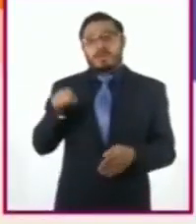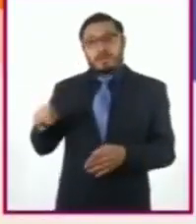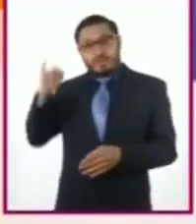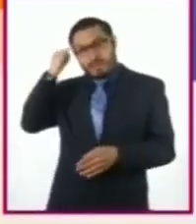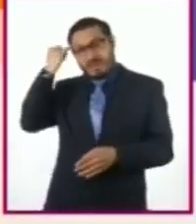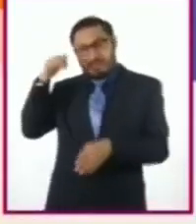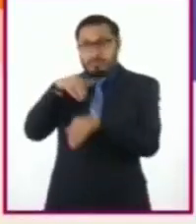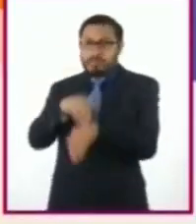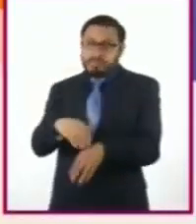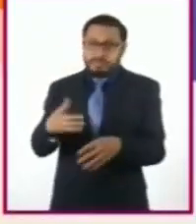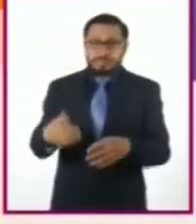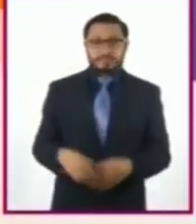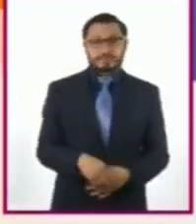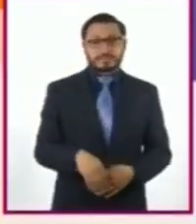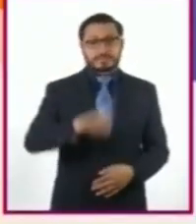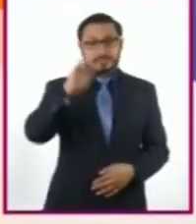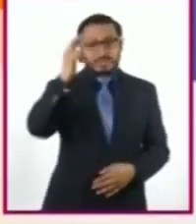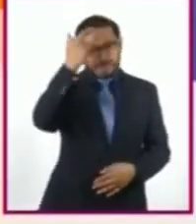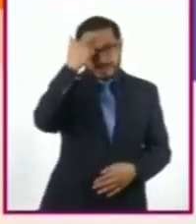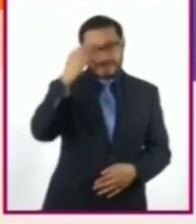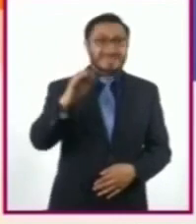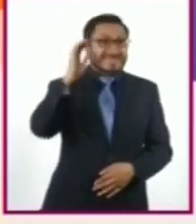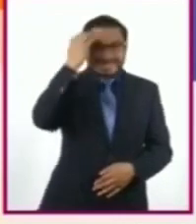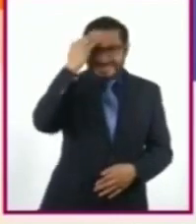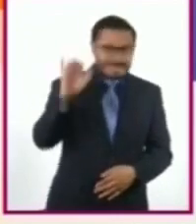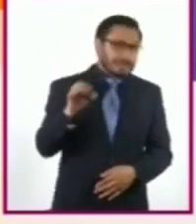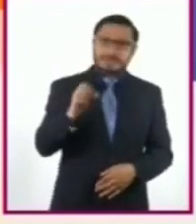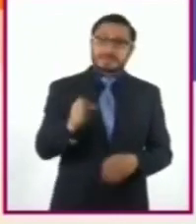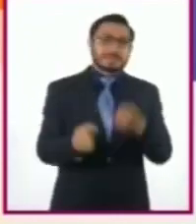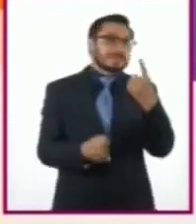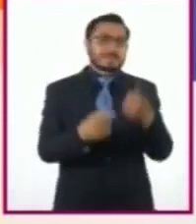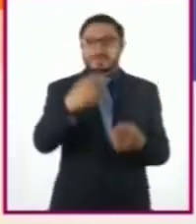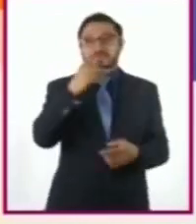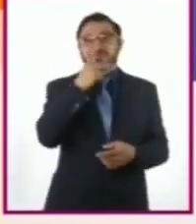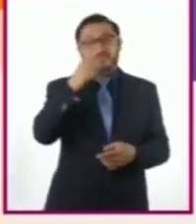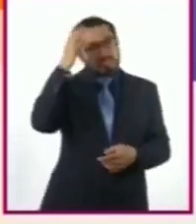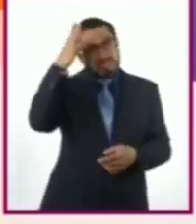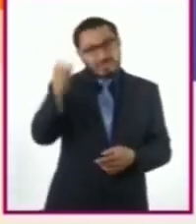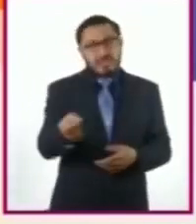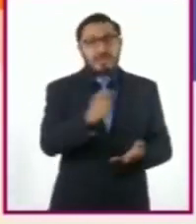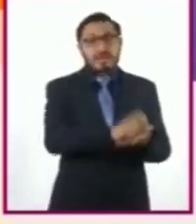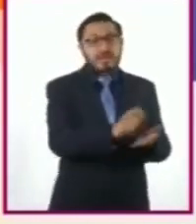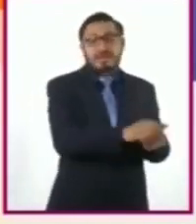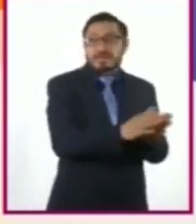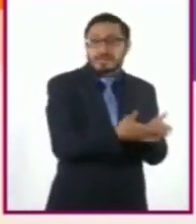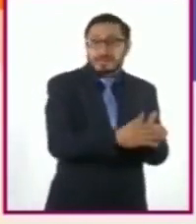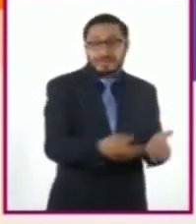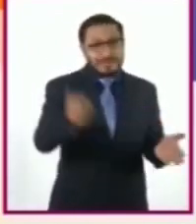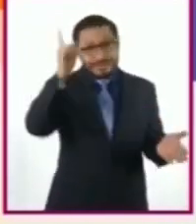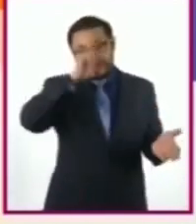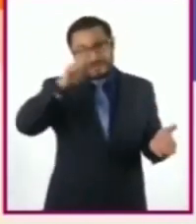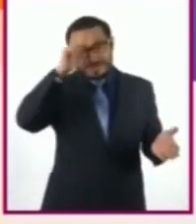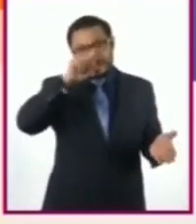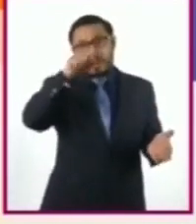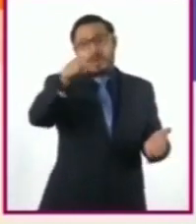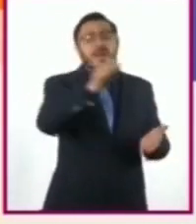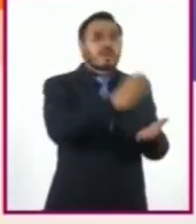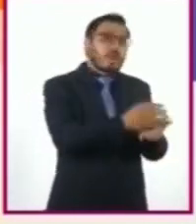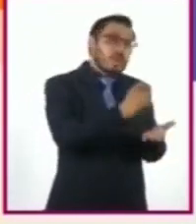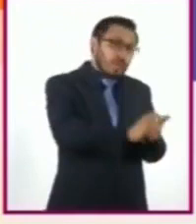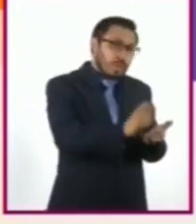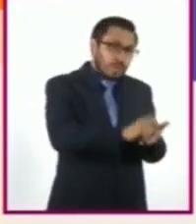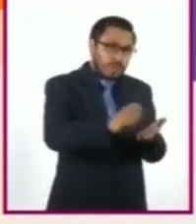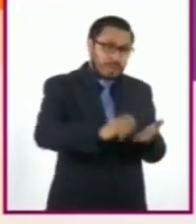Recuerden que si desconocen el significado de algunas palabras que se mencionan en el texto, les recomendamos anotarlas en su cuaderno